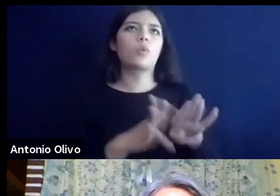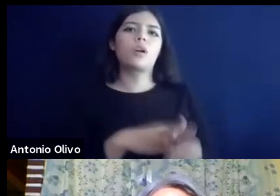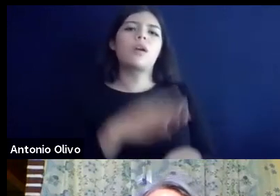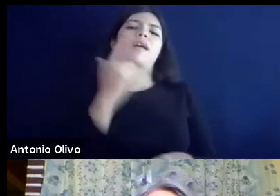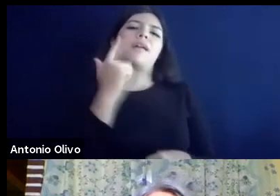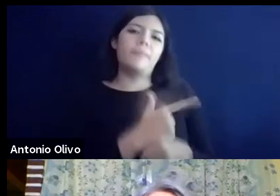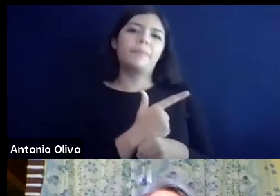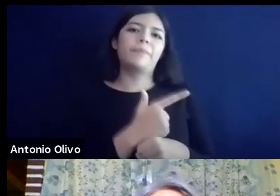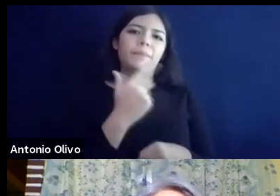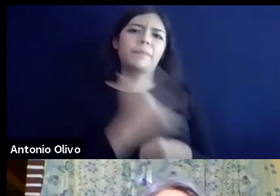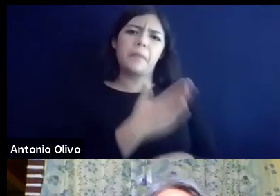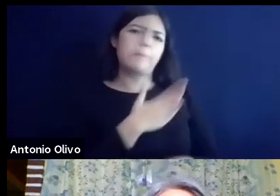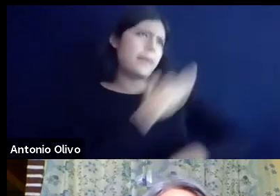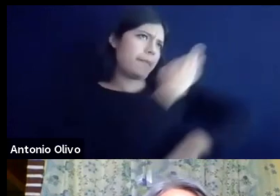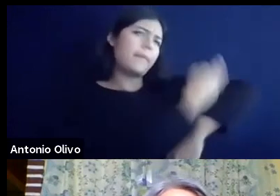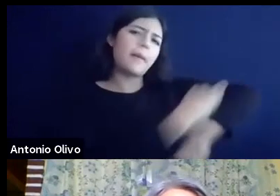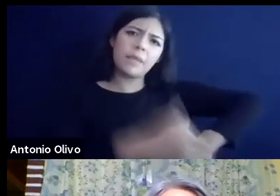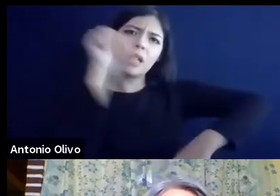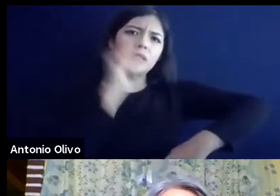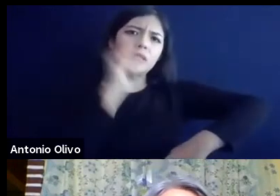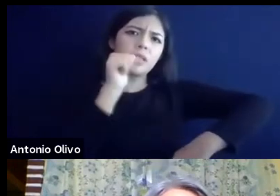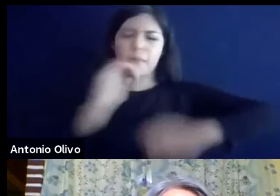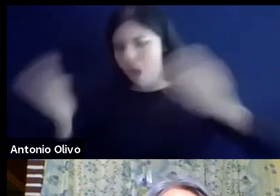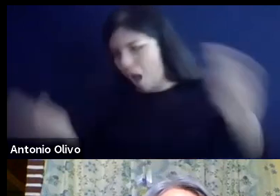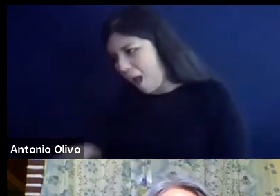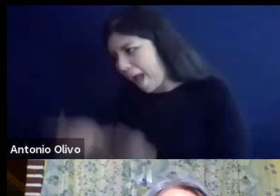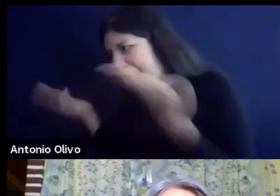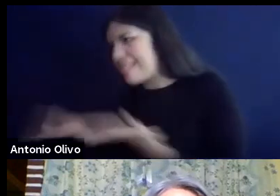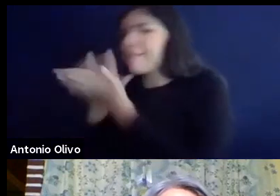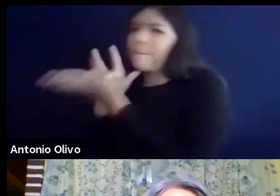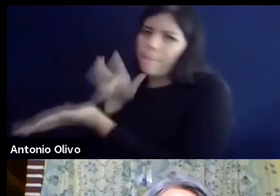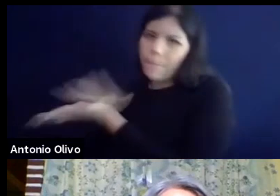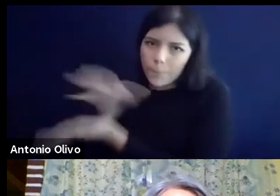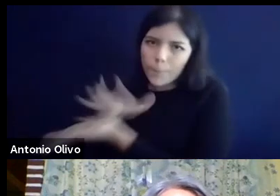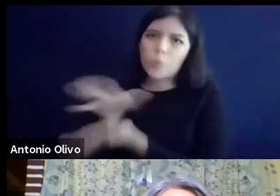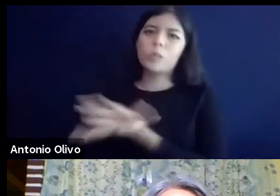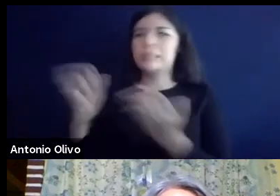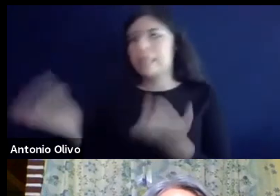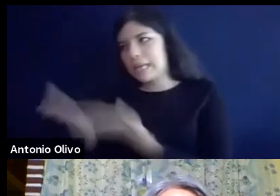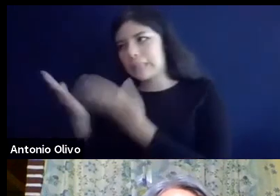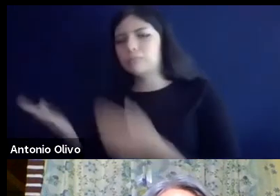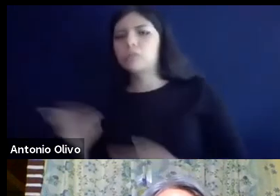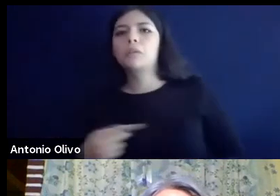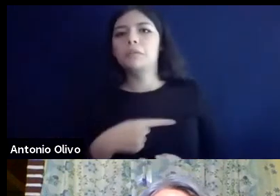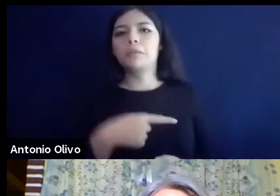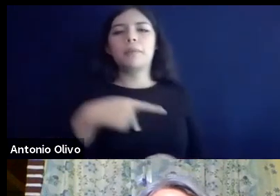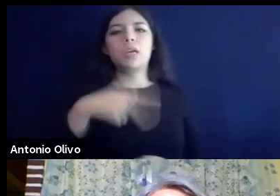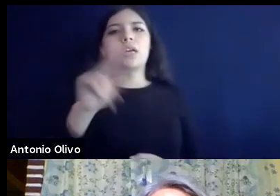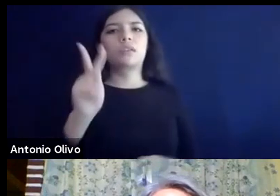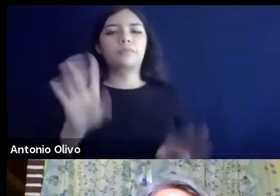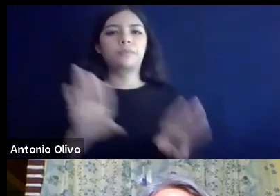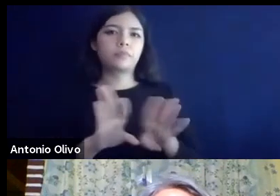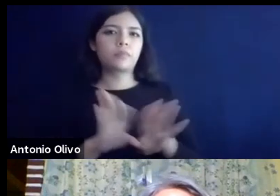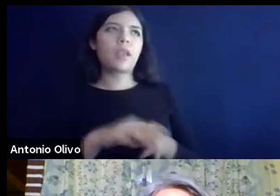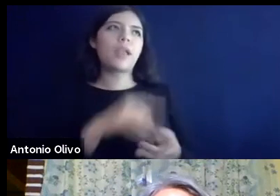la familia estaba ahí como para animarme, apoyarme, decir, aquí estoy. Pero ellos solo